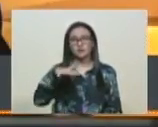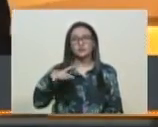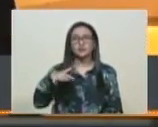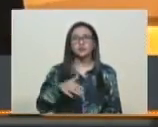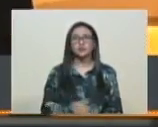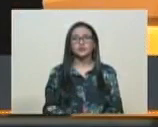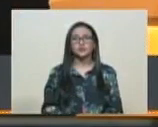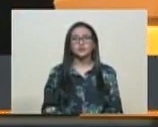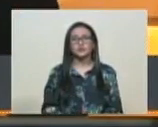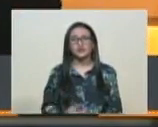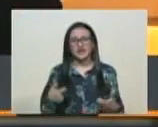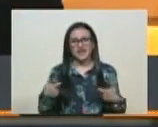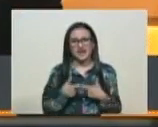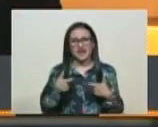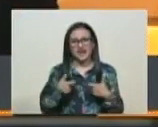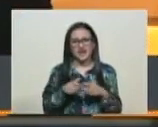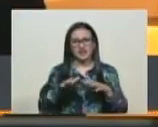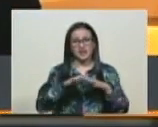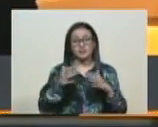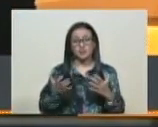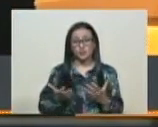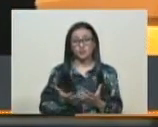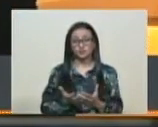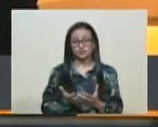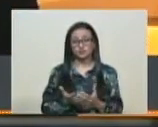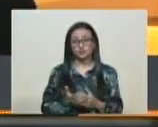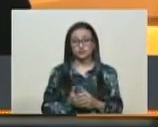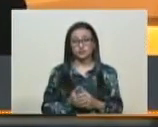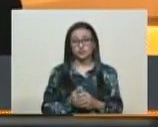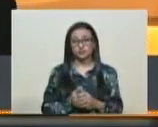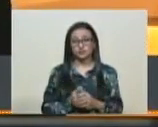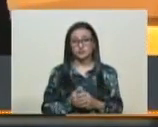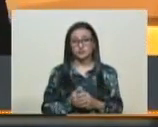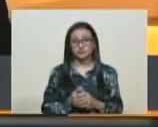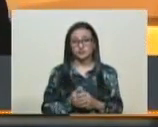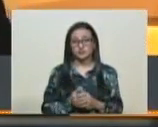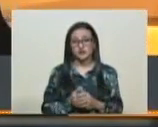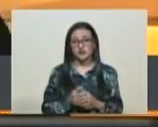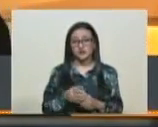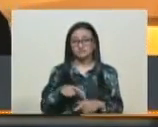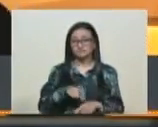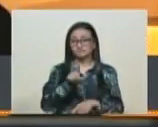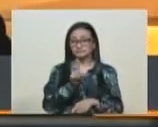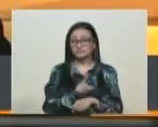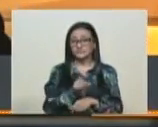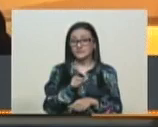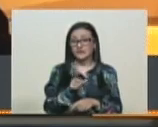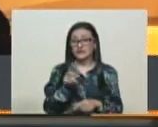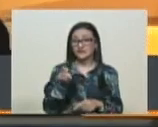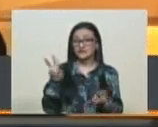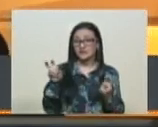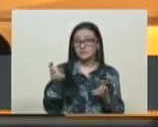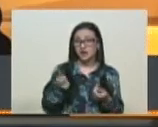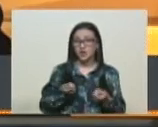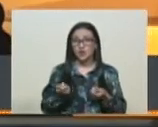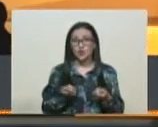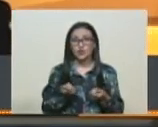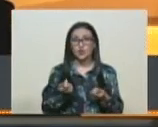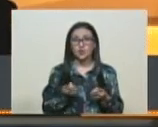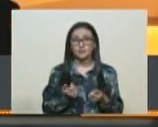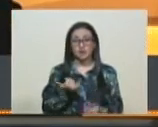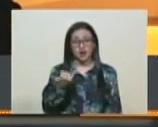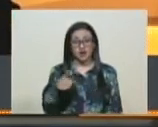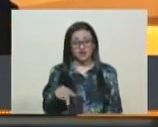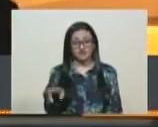Las guerras de la humanidad han contado entre sus principales causas las razones económicas. Bueno, aquí en